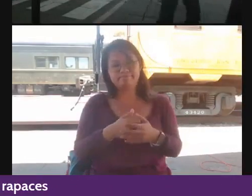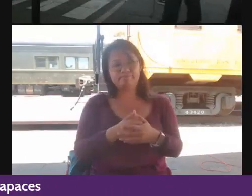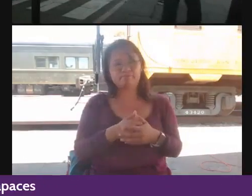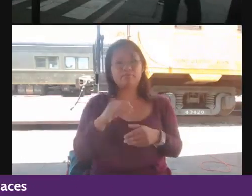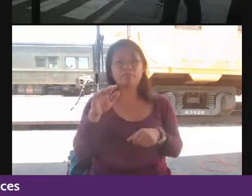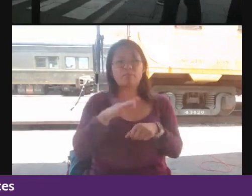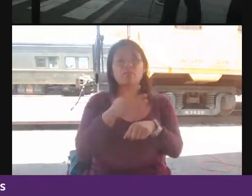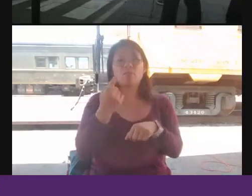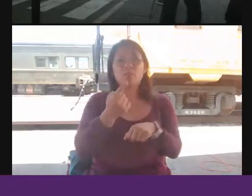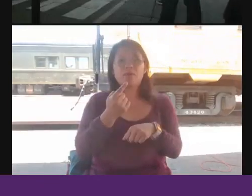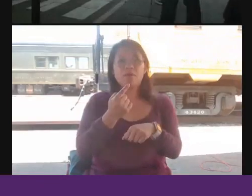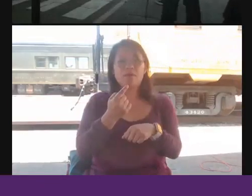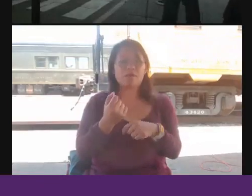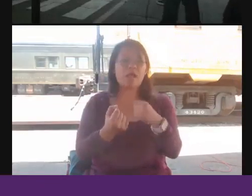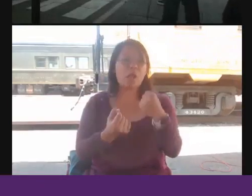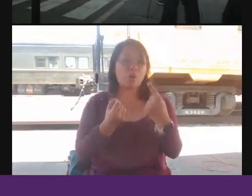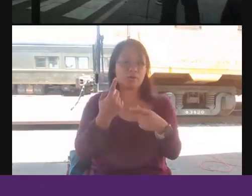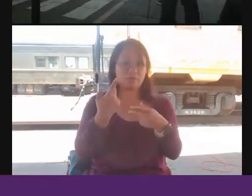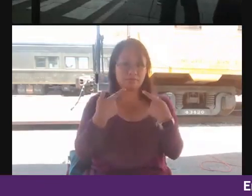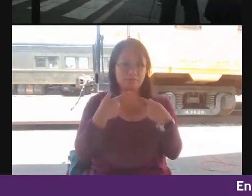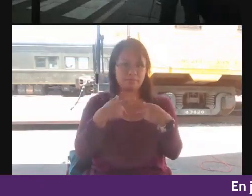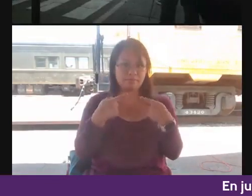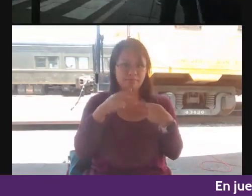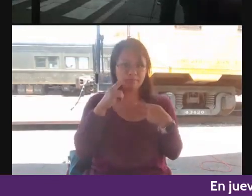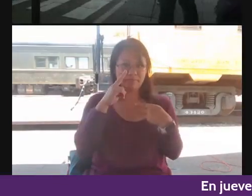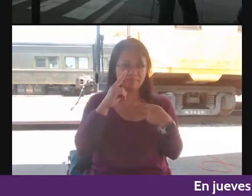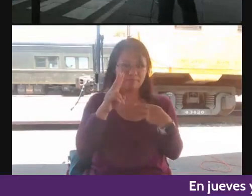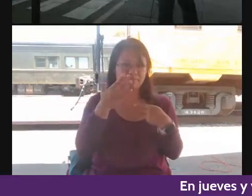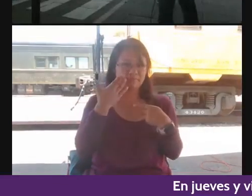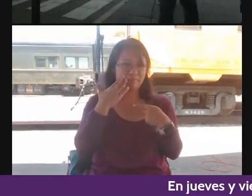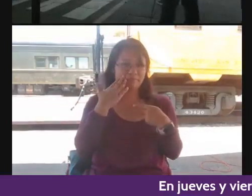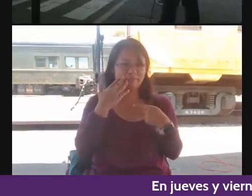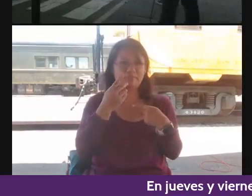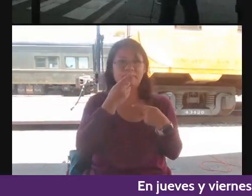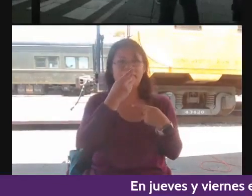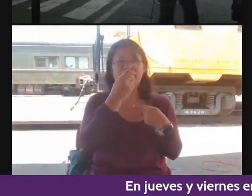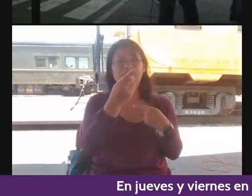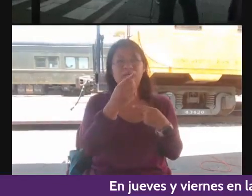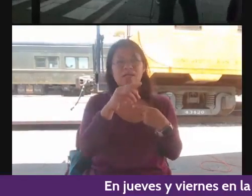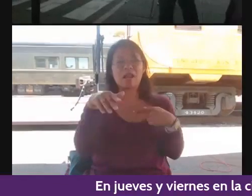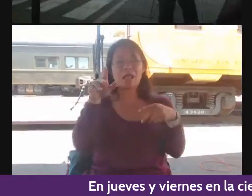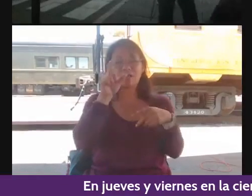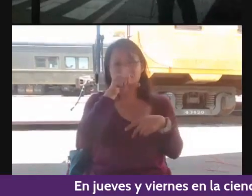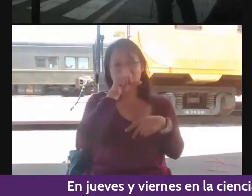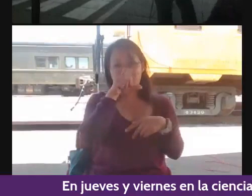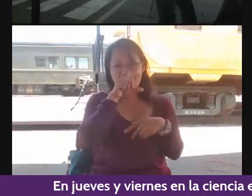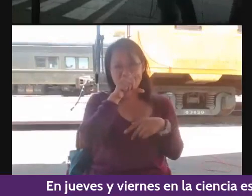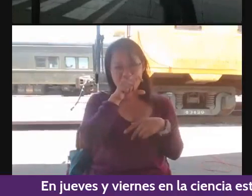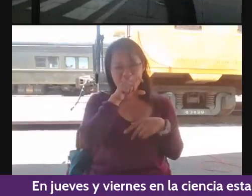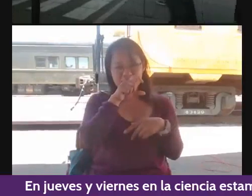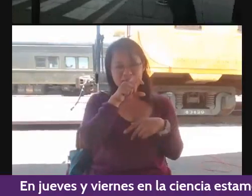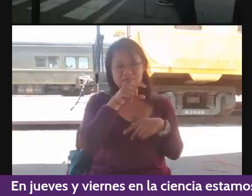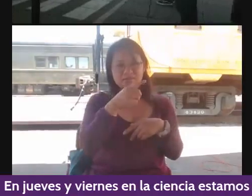lección de superación personal que dice que las águilas, al llegar creo que a los 40 años, se esconden en una cueva en lo alto de una